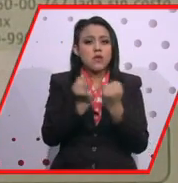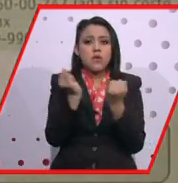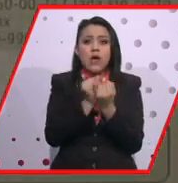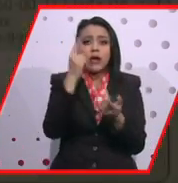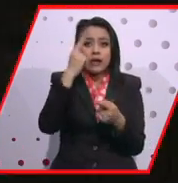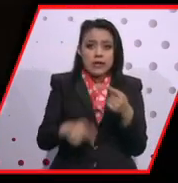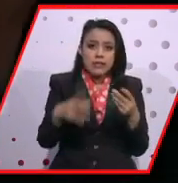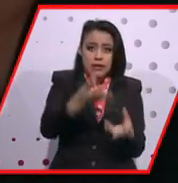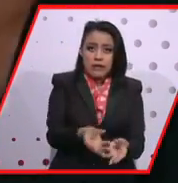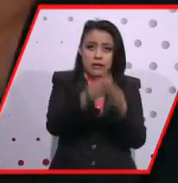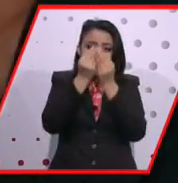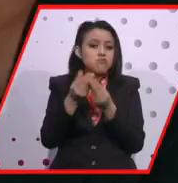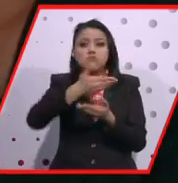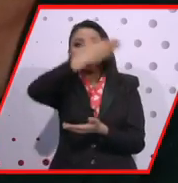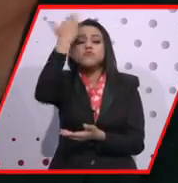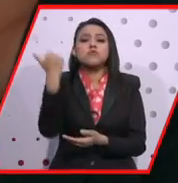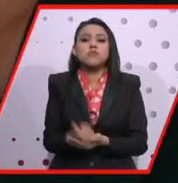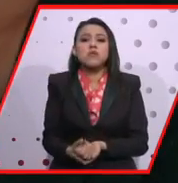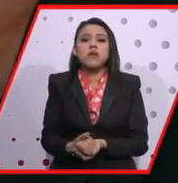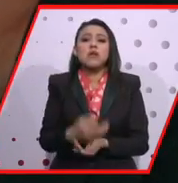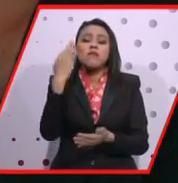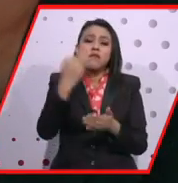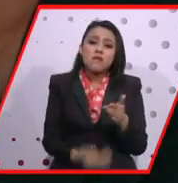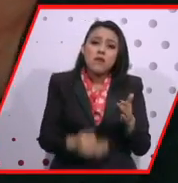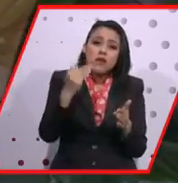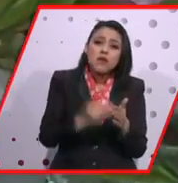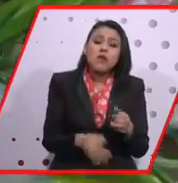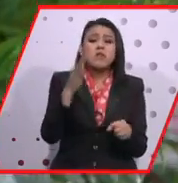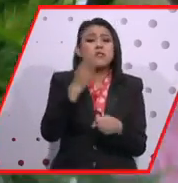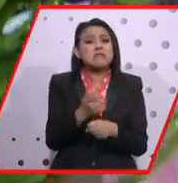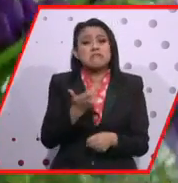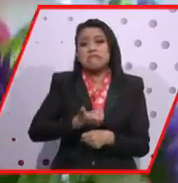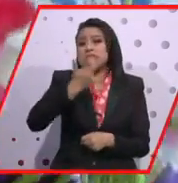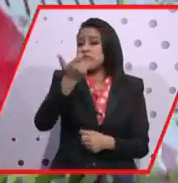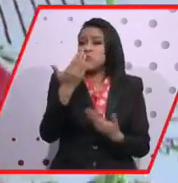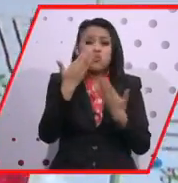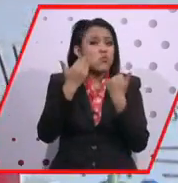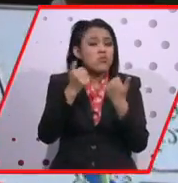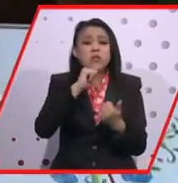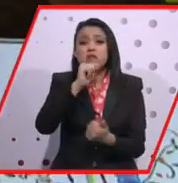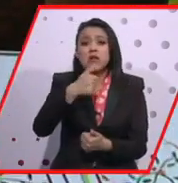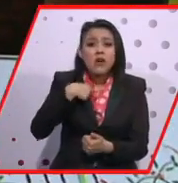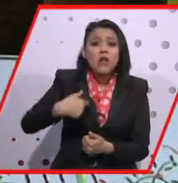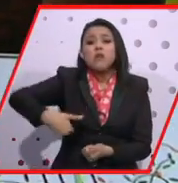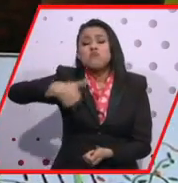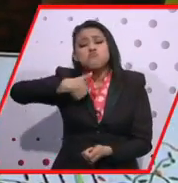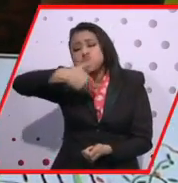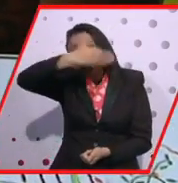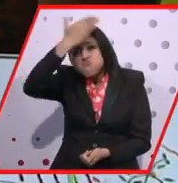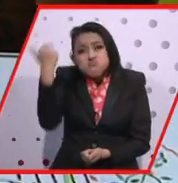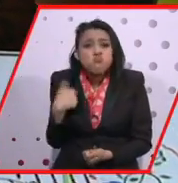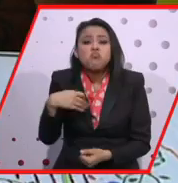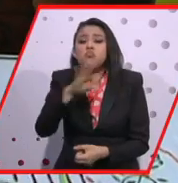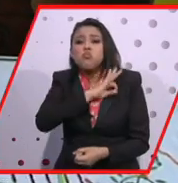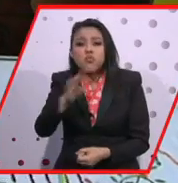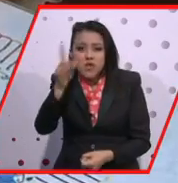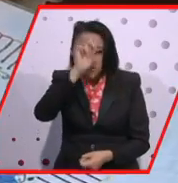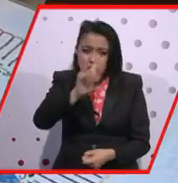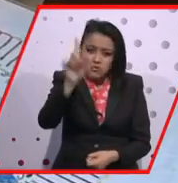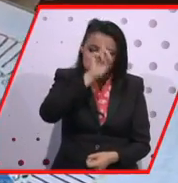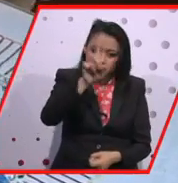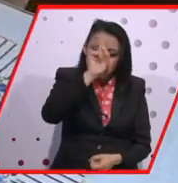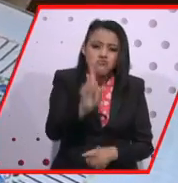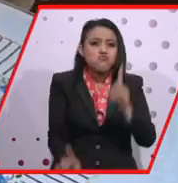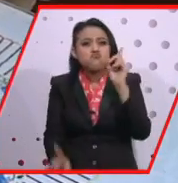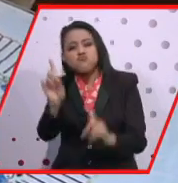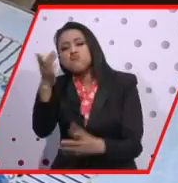del Afore. Nos hace mucha falta porque no tenemos ni un 5. Por falta de conocimiento y de dinero, no pueden moverse para aclarar sus dudas, lo que las